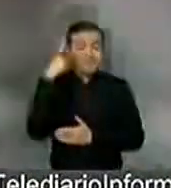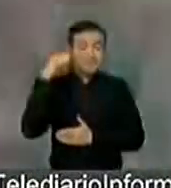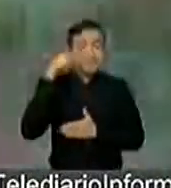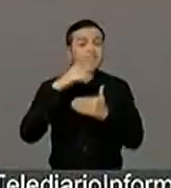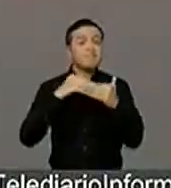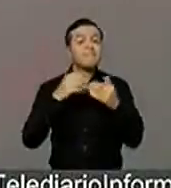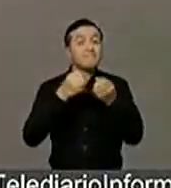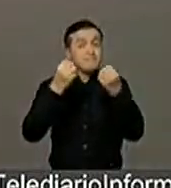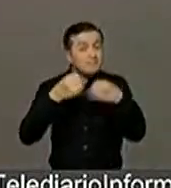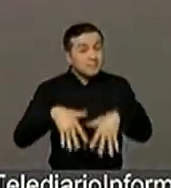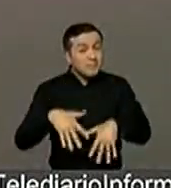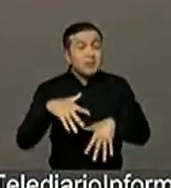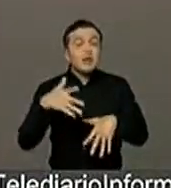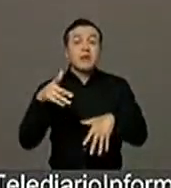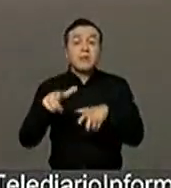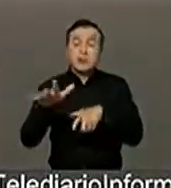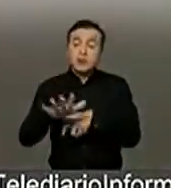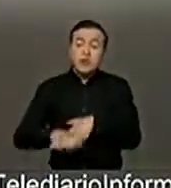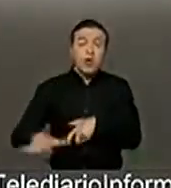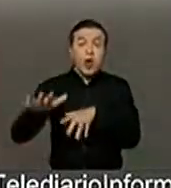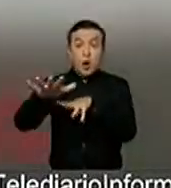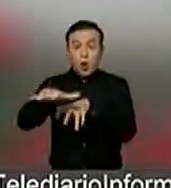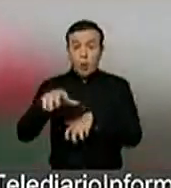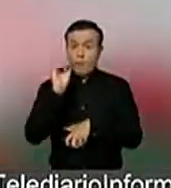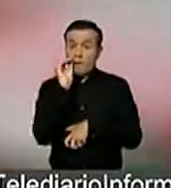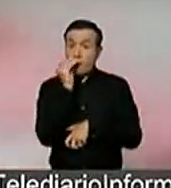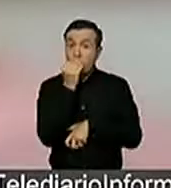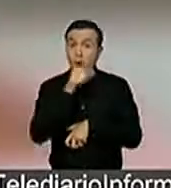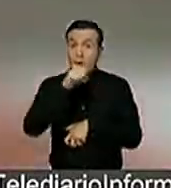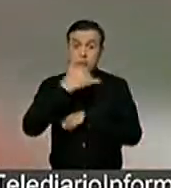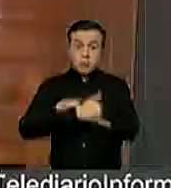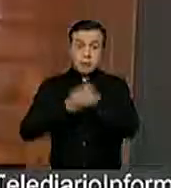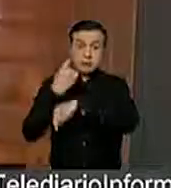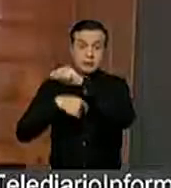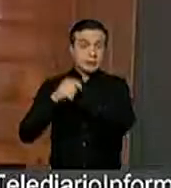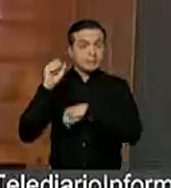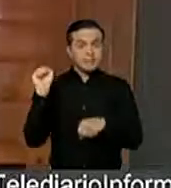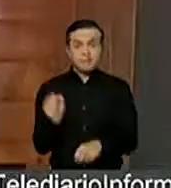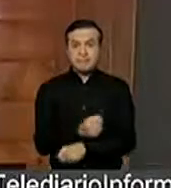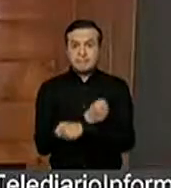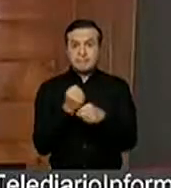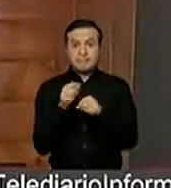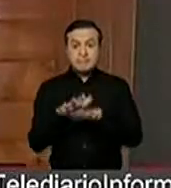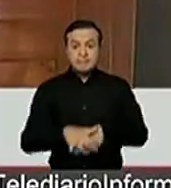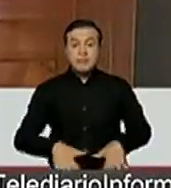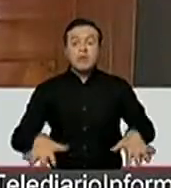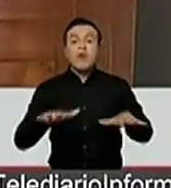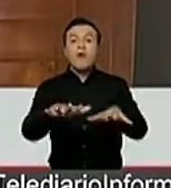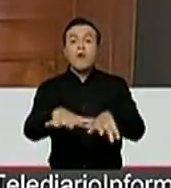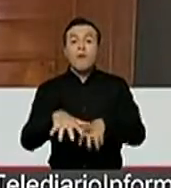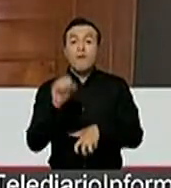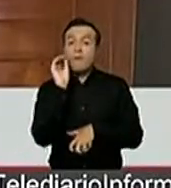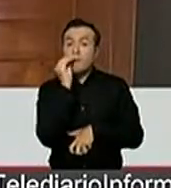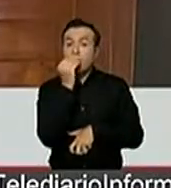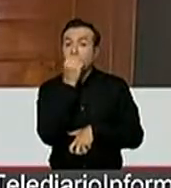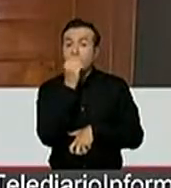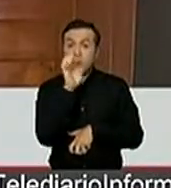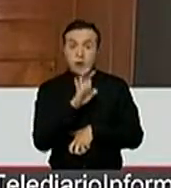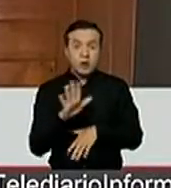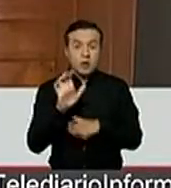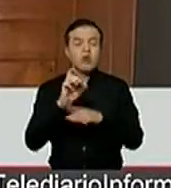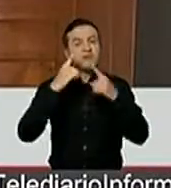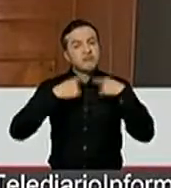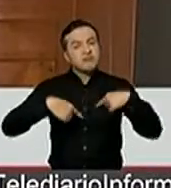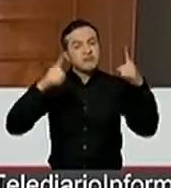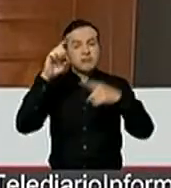de dólares a productores de flores de exportación de todo el país. El sector florícola del Ecuador se declara hoy en estado de emergencia por